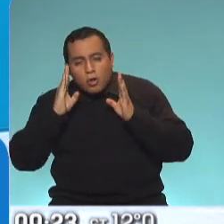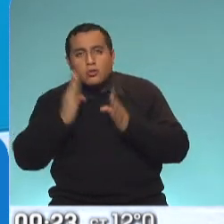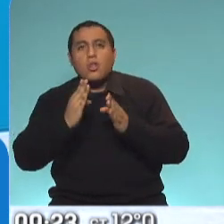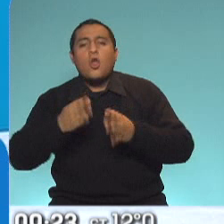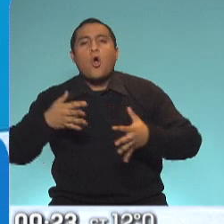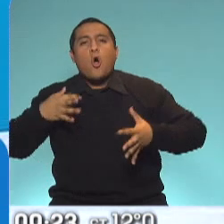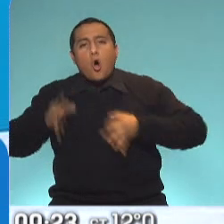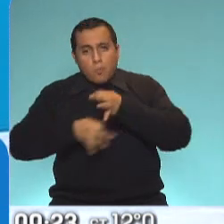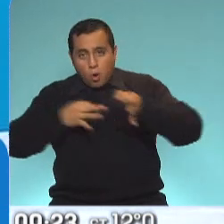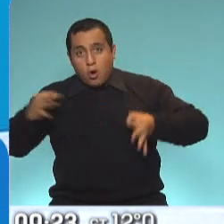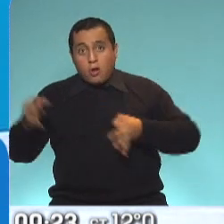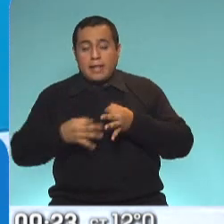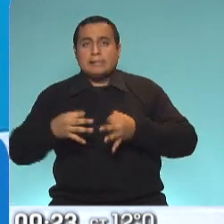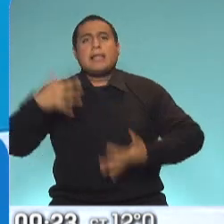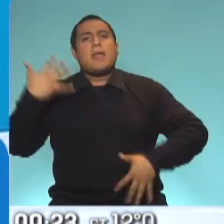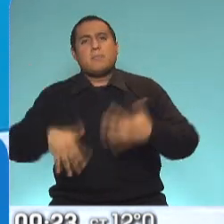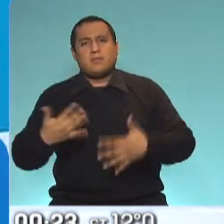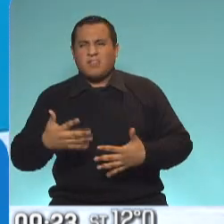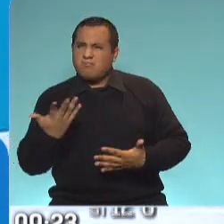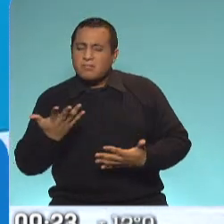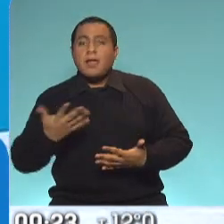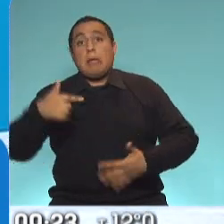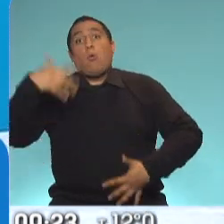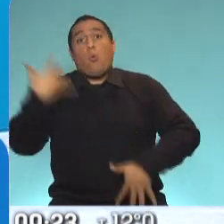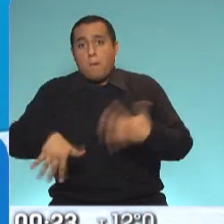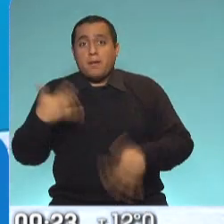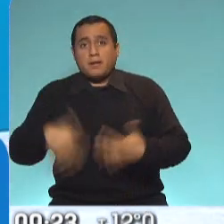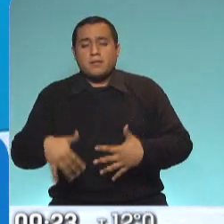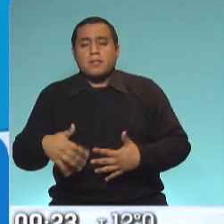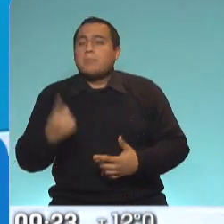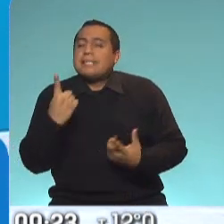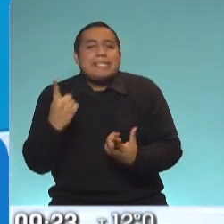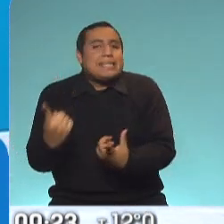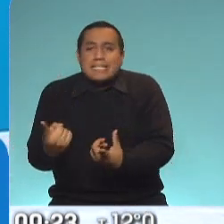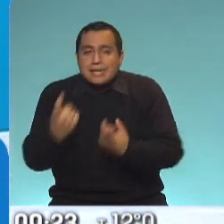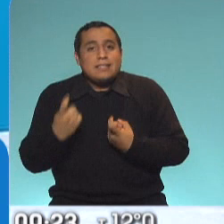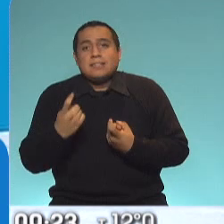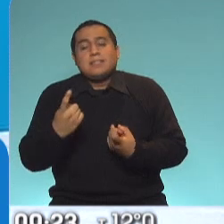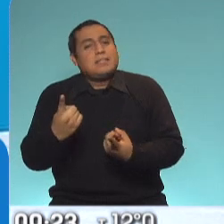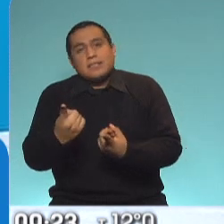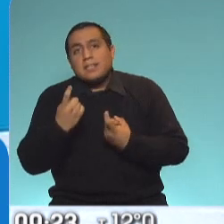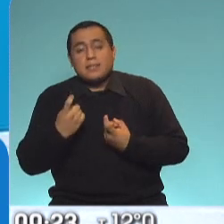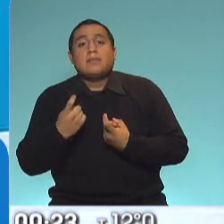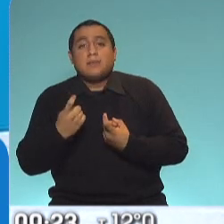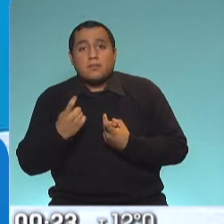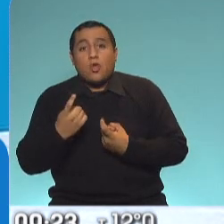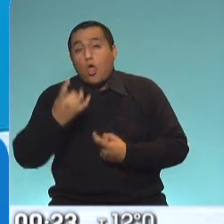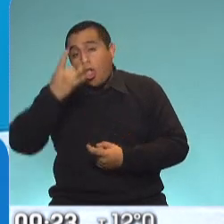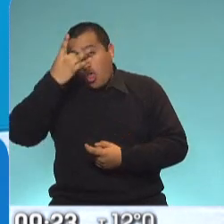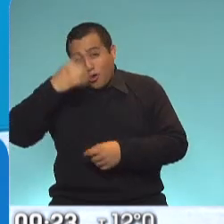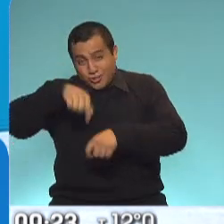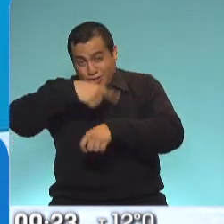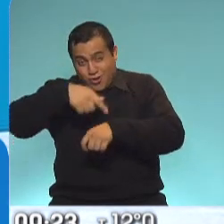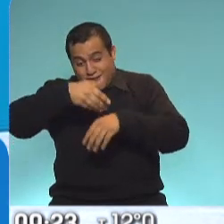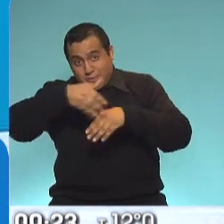emergencia, que es un método de emergencia, por lo tanto uno lo necesita en las primeras, sobre todo 12 horas después